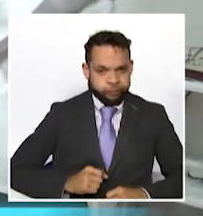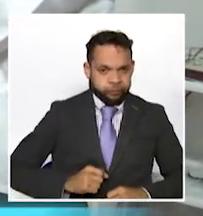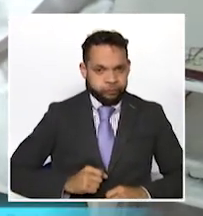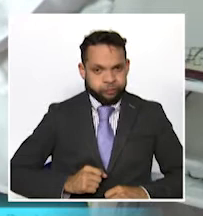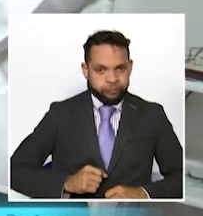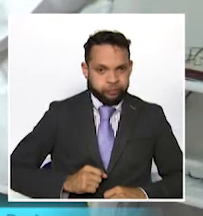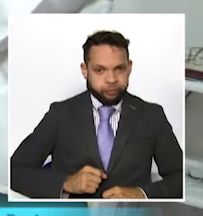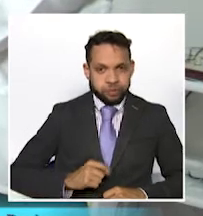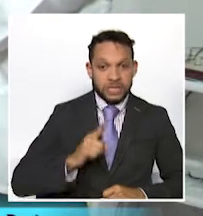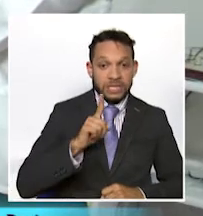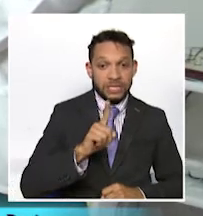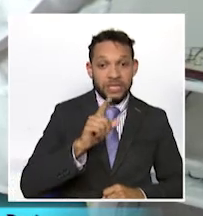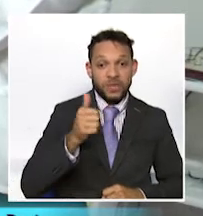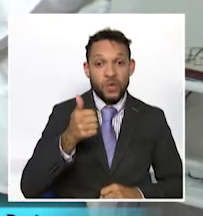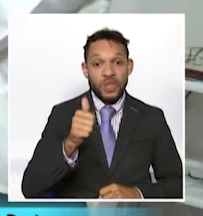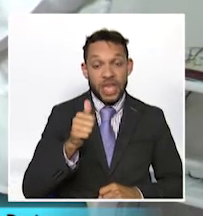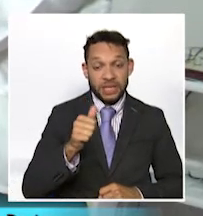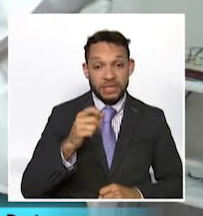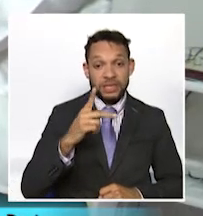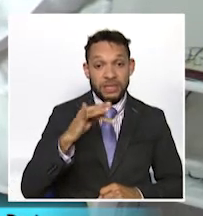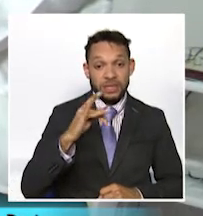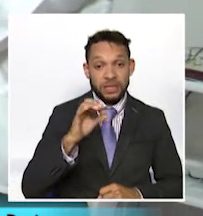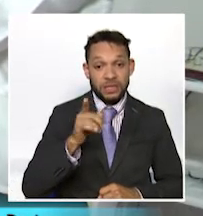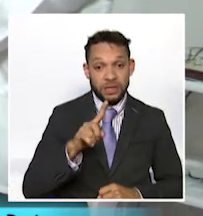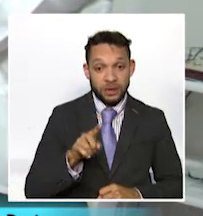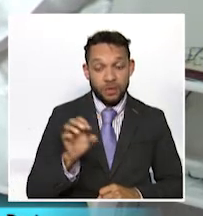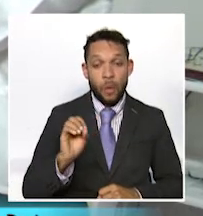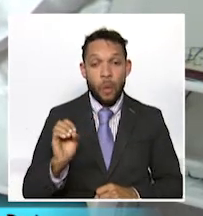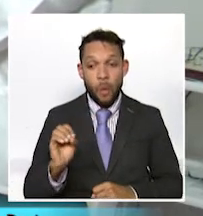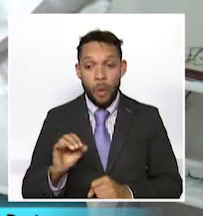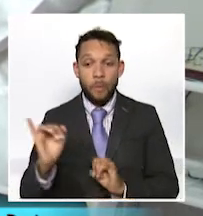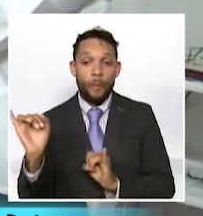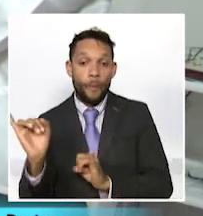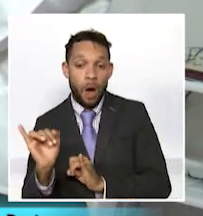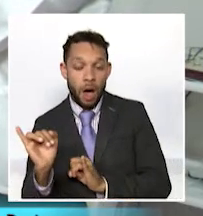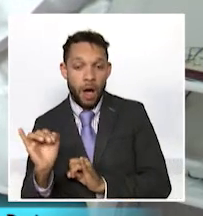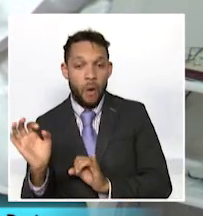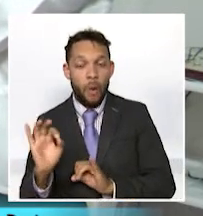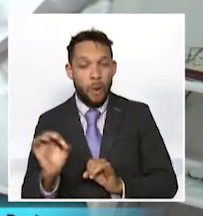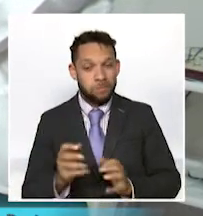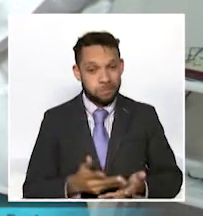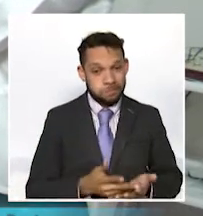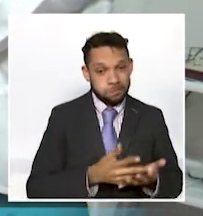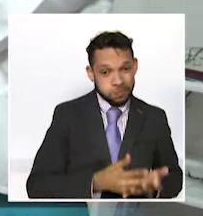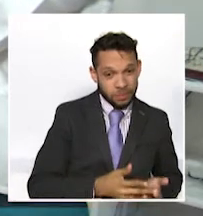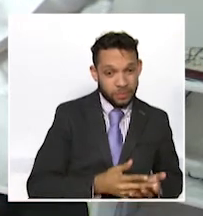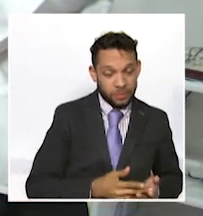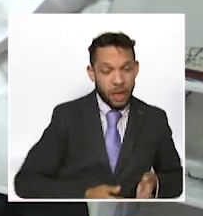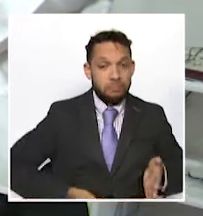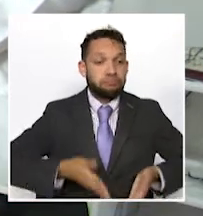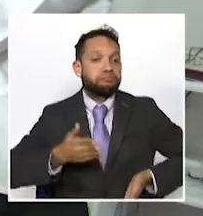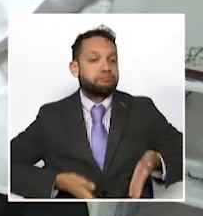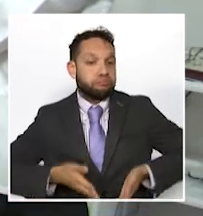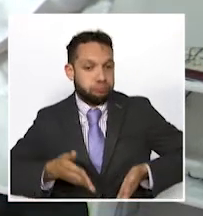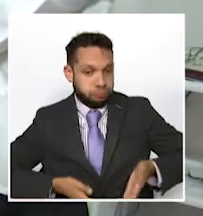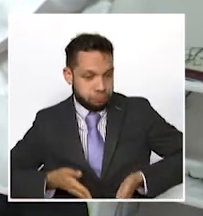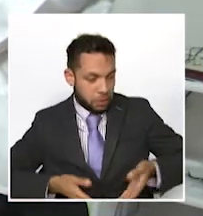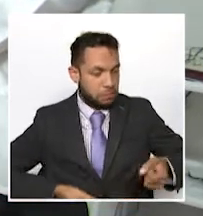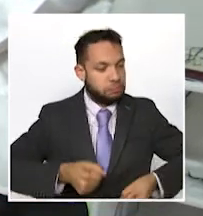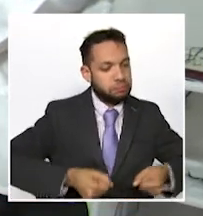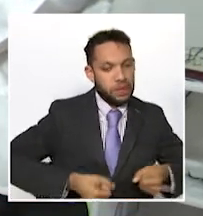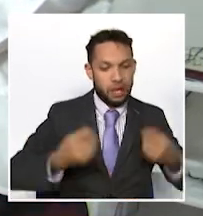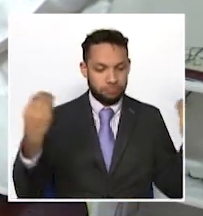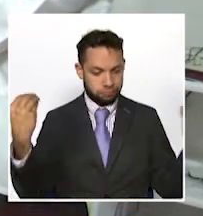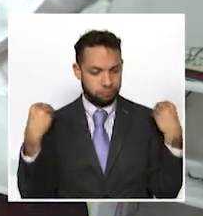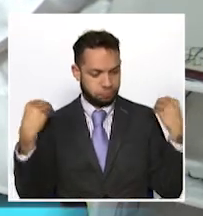110, 120 kilos, a cuando manejamos un paciente de ese mismo peso, pero que es una persona atlética, que es una persona que se ha dedicado al